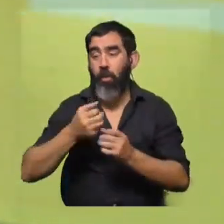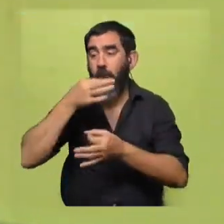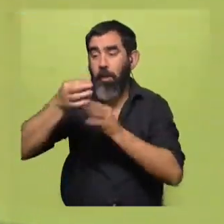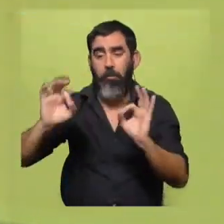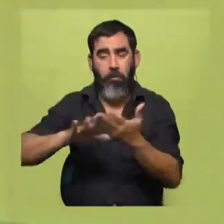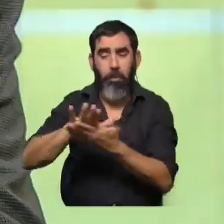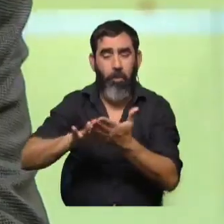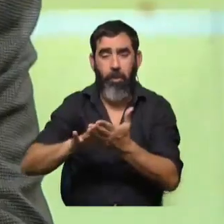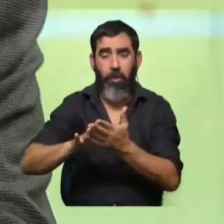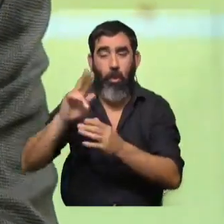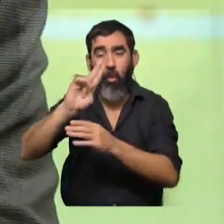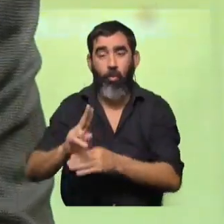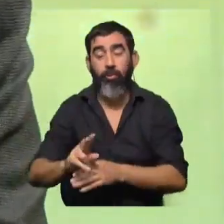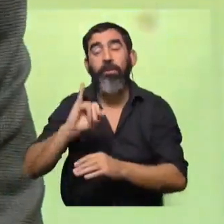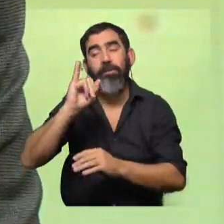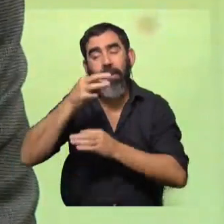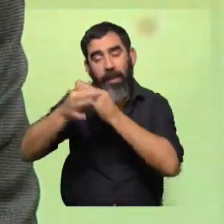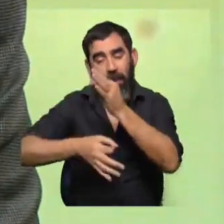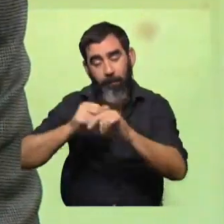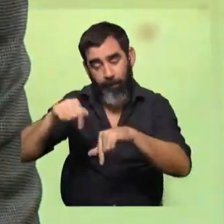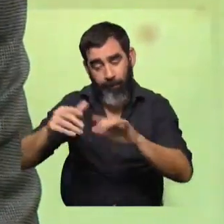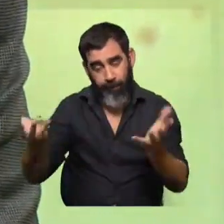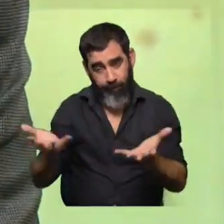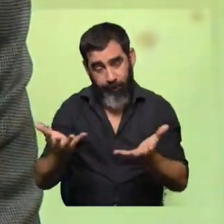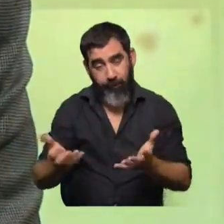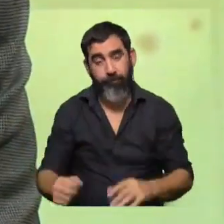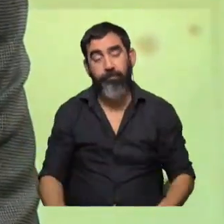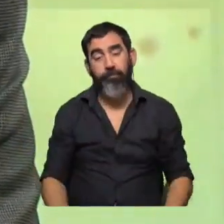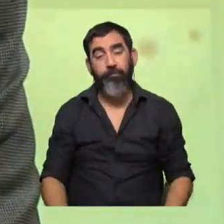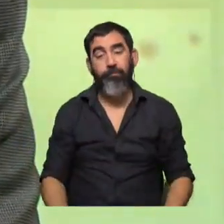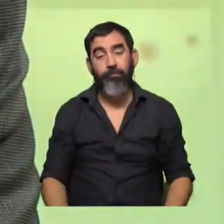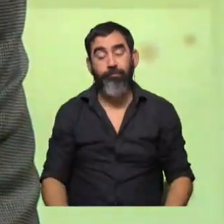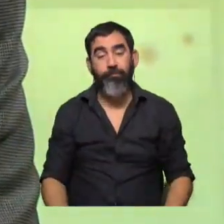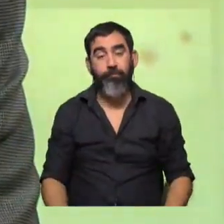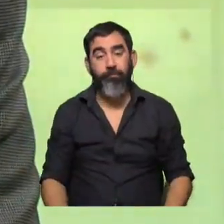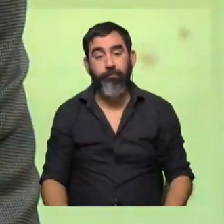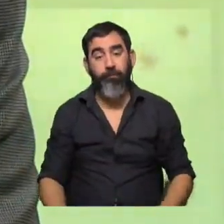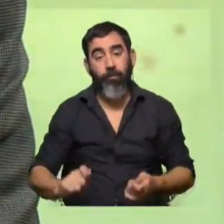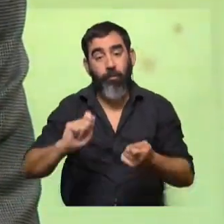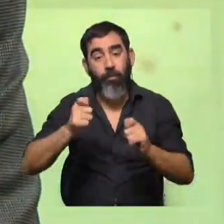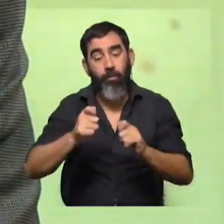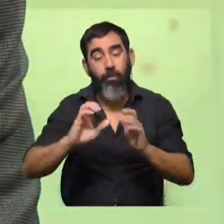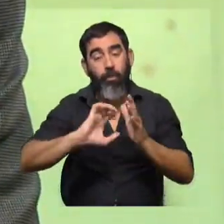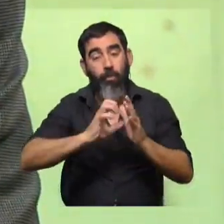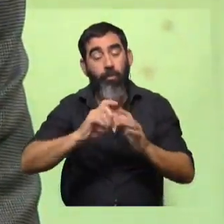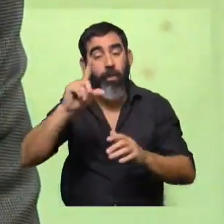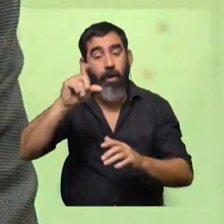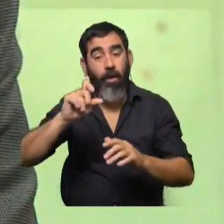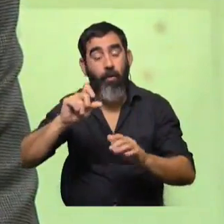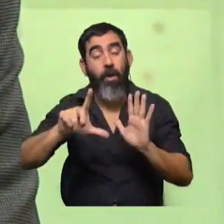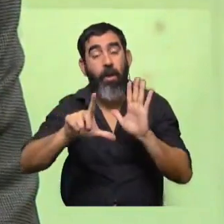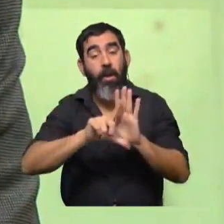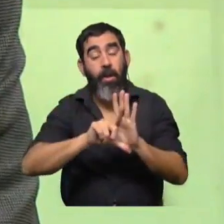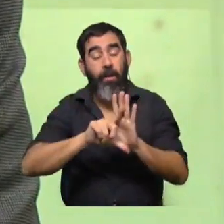a nadie. Claro, bueno, en realidad tiene que rendir cuentas hoy, a partir de la modificación que hubo al Código de Aguas y la Ley de